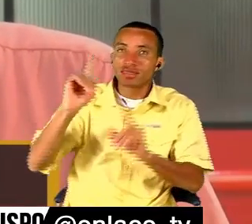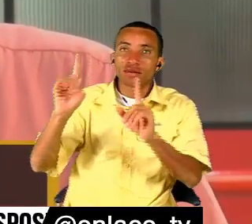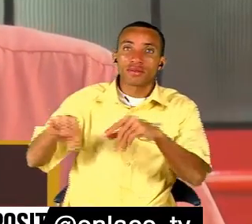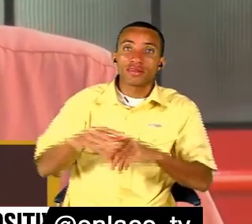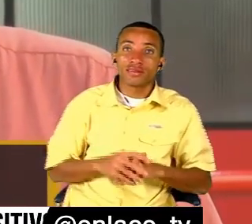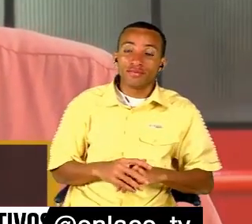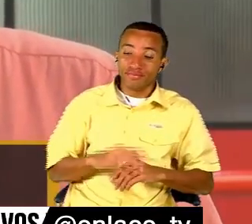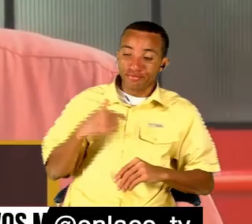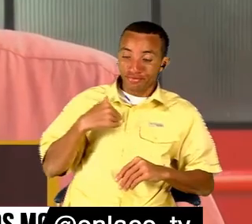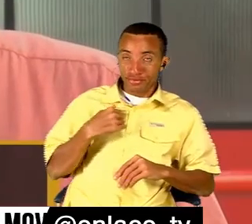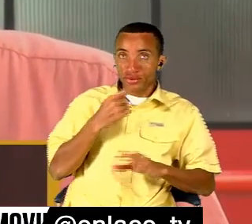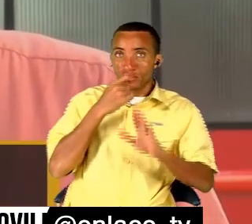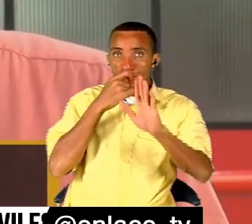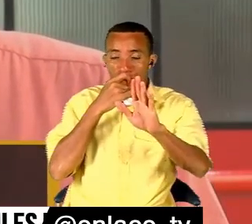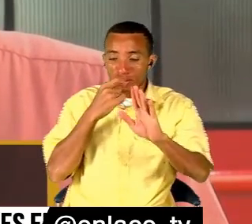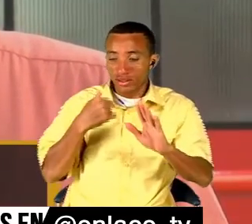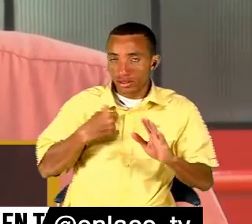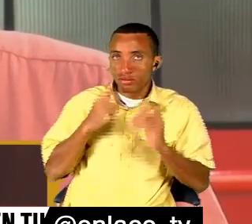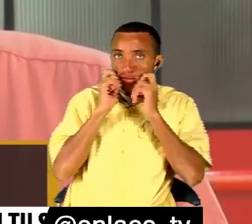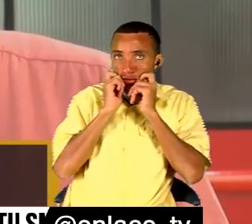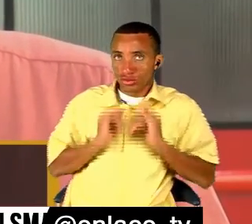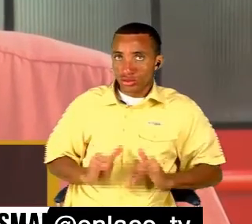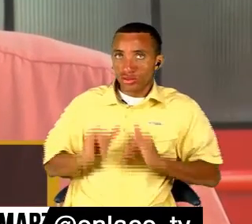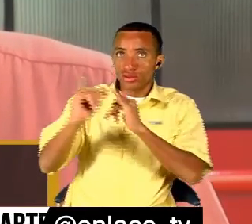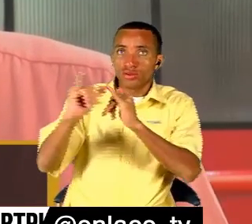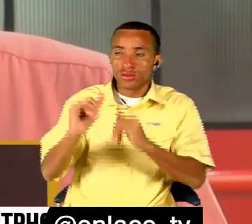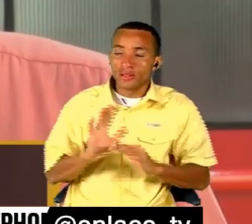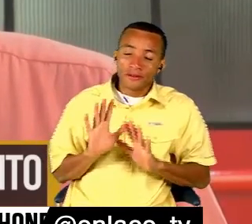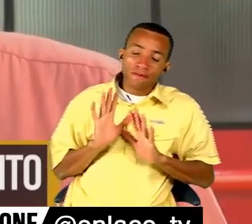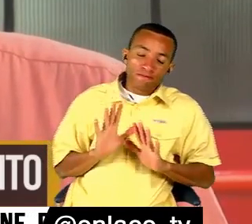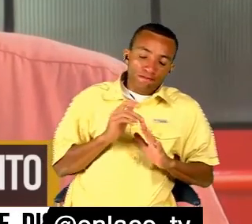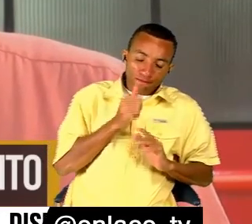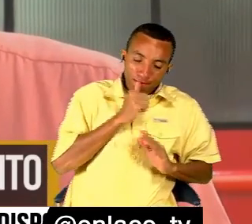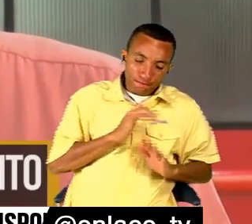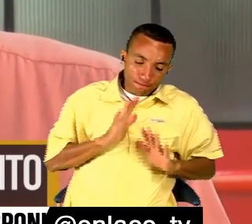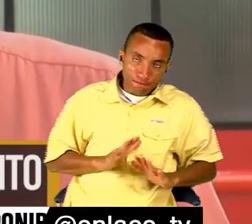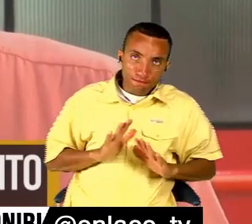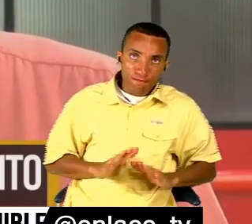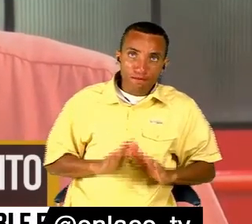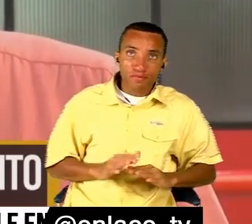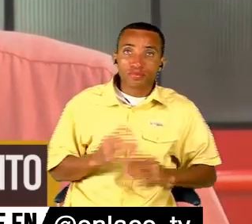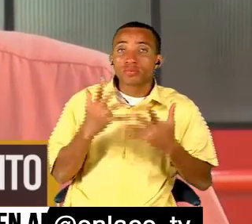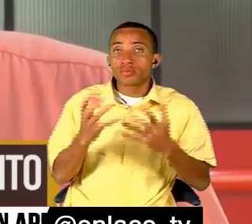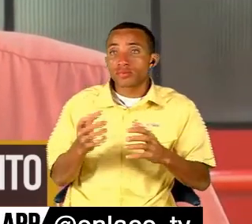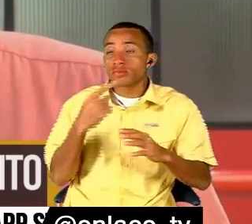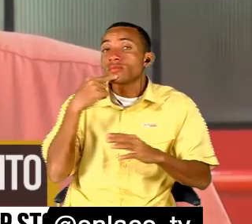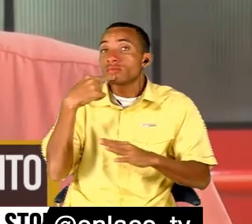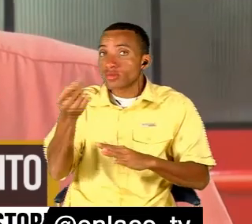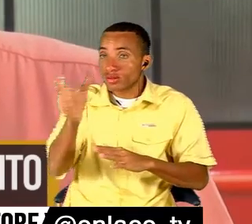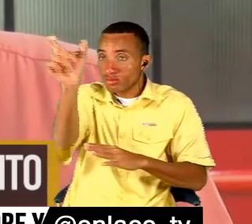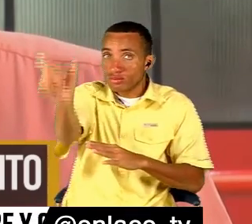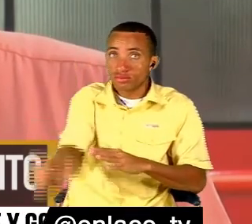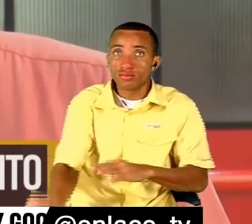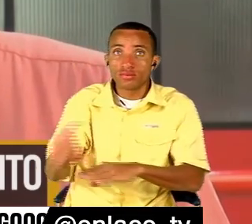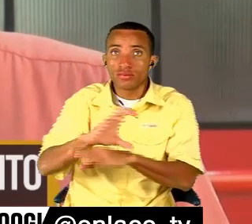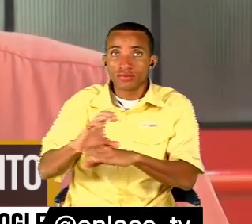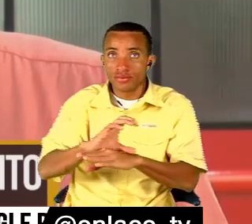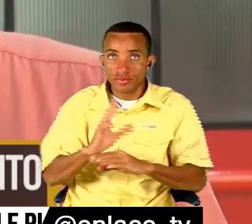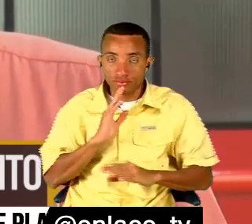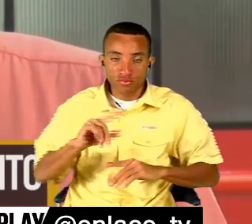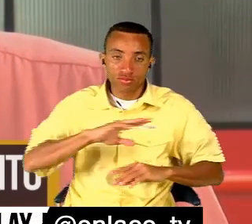Nuestro agente, pues, es un ser humano, no respondió a la agresión, pero quiero decirle a ese ciudadano que esta administración va a poner